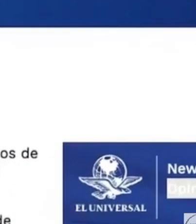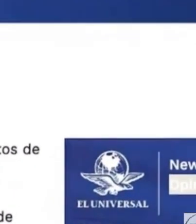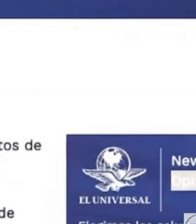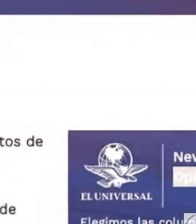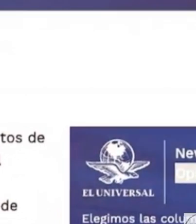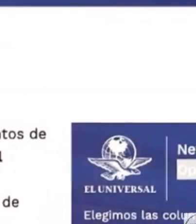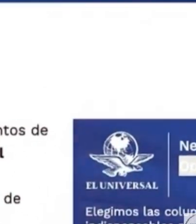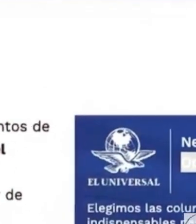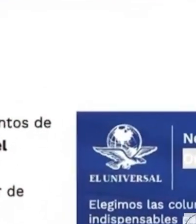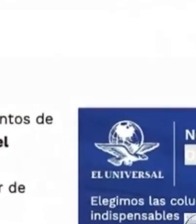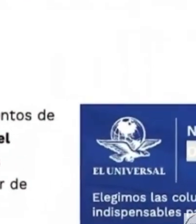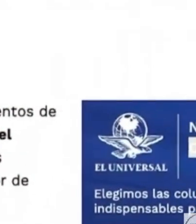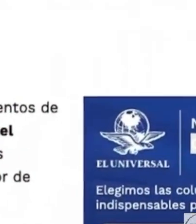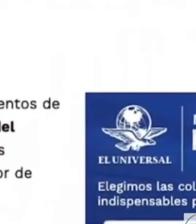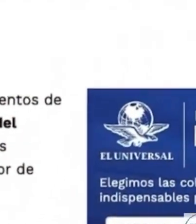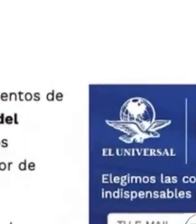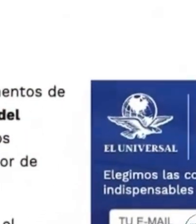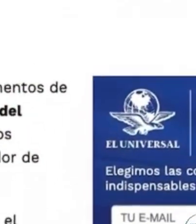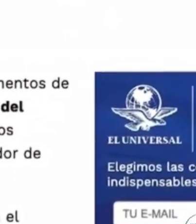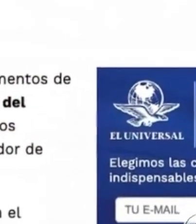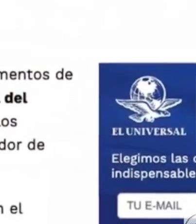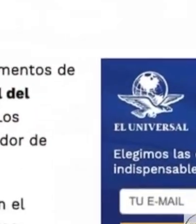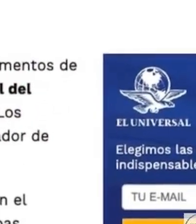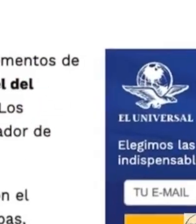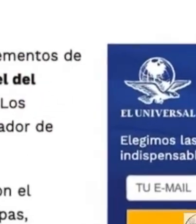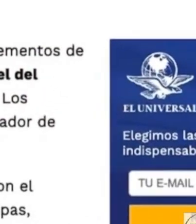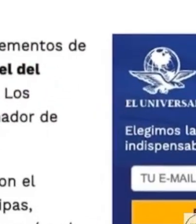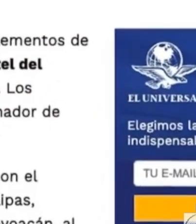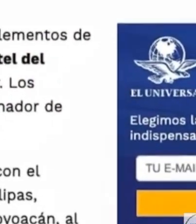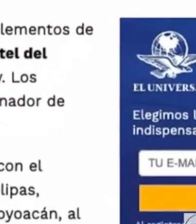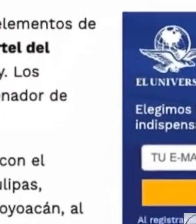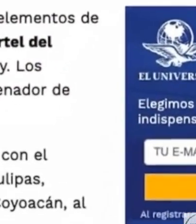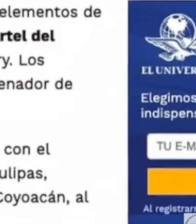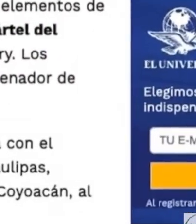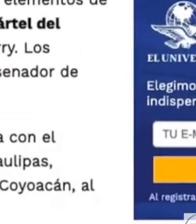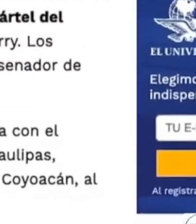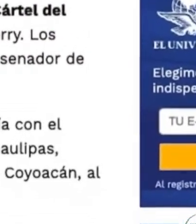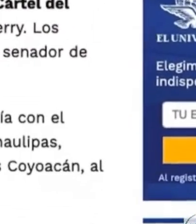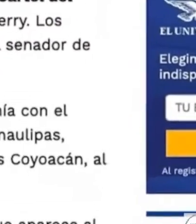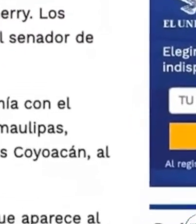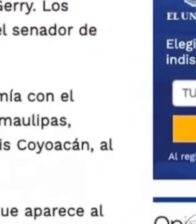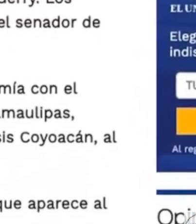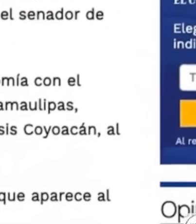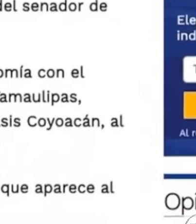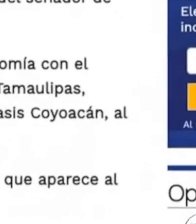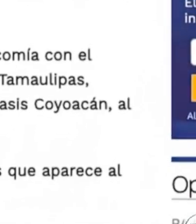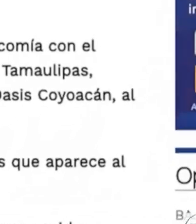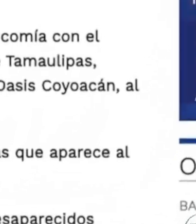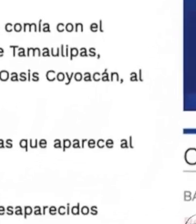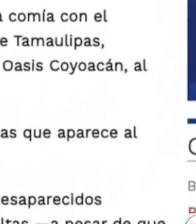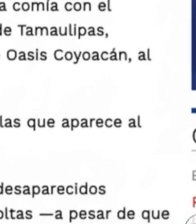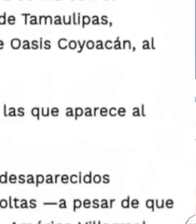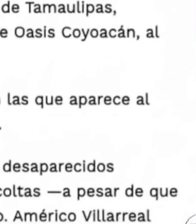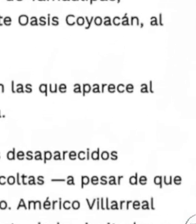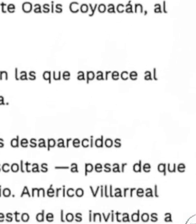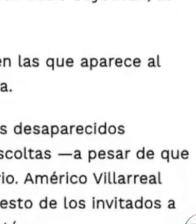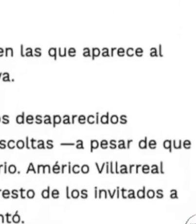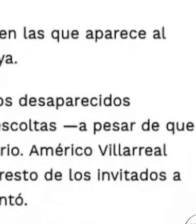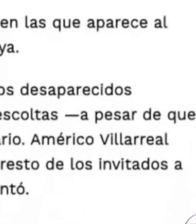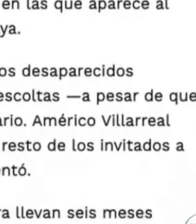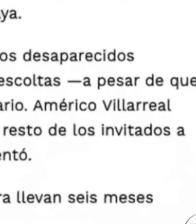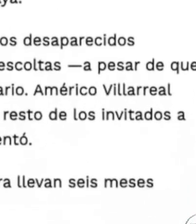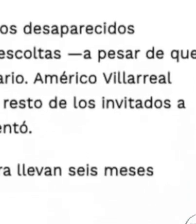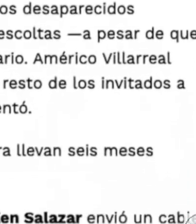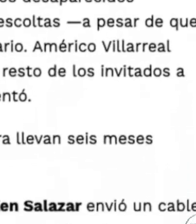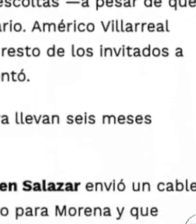de grupos criminales. Sin embargo, esta columna tomó como base principal de su información cables diplomáticos de